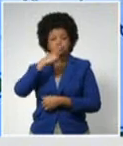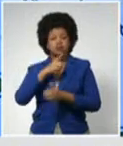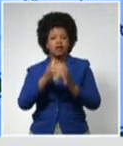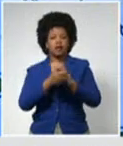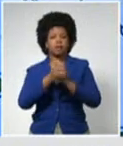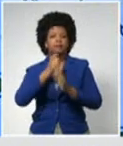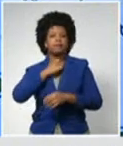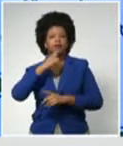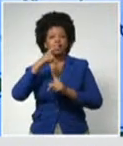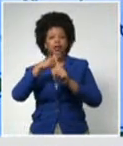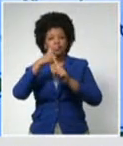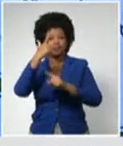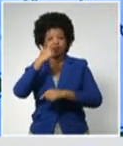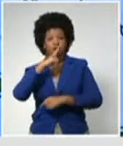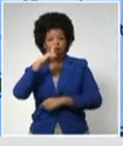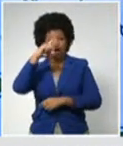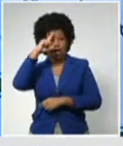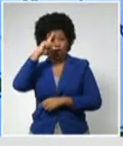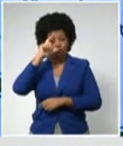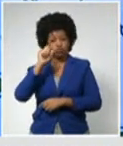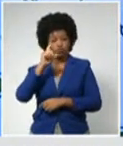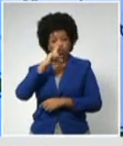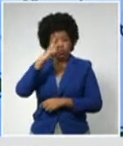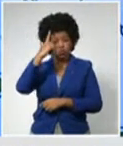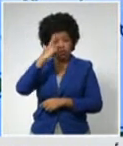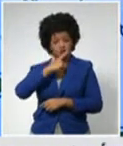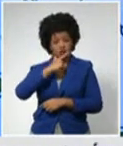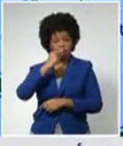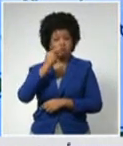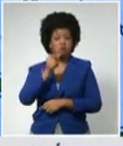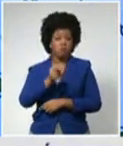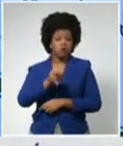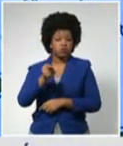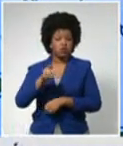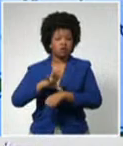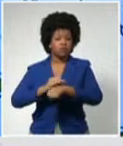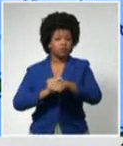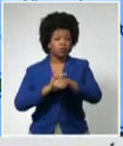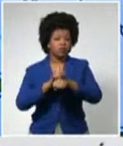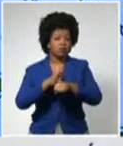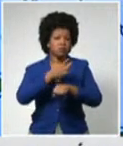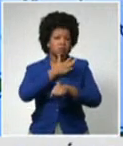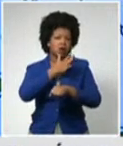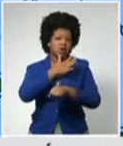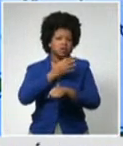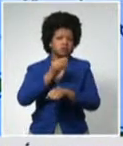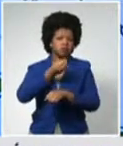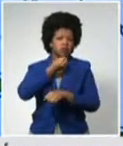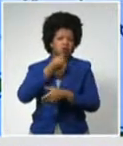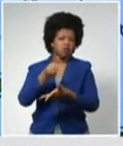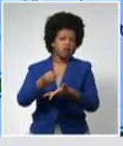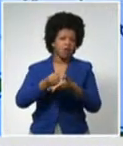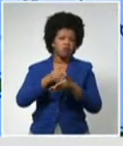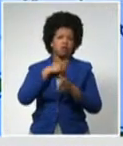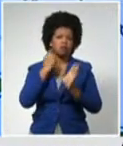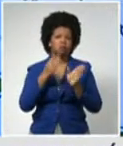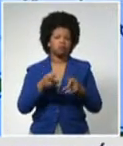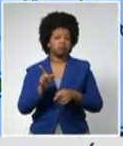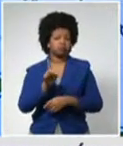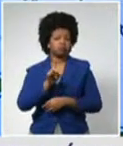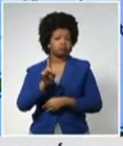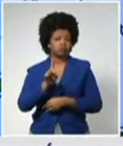COVID-19. Al encontrar que ese fármaco reduce la tasa de mortalidad aproximadamente en un tercio de los pacientes con